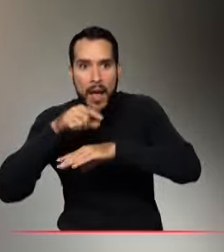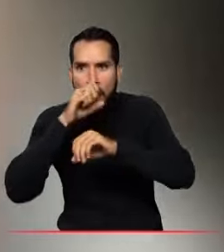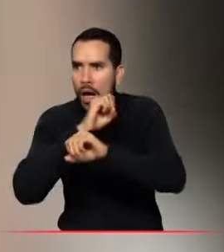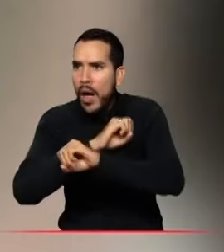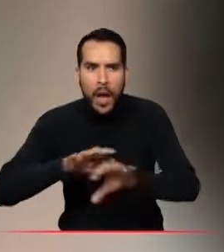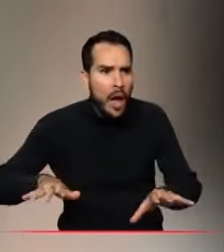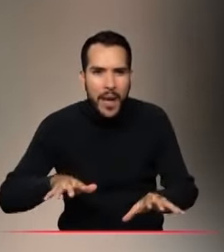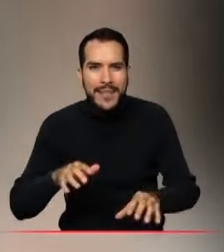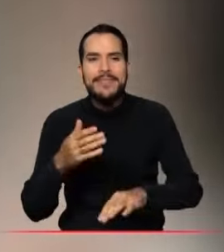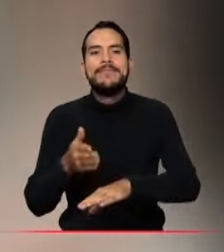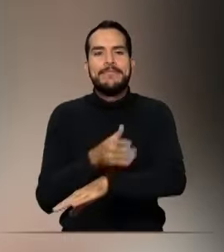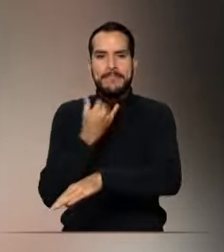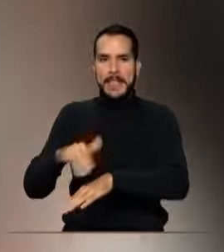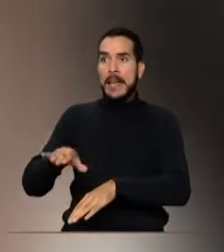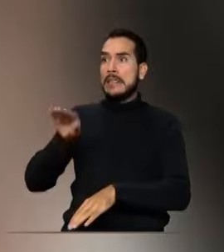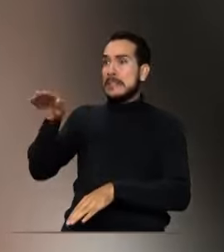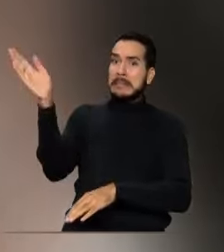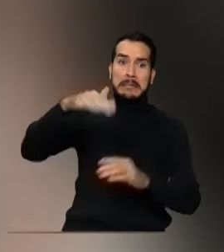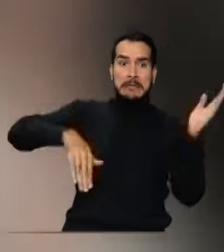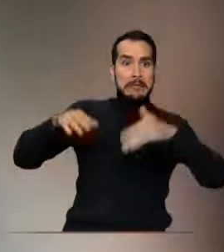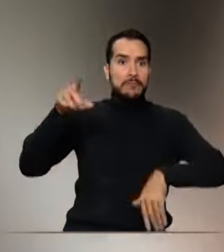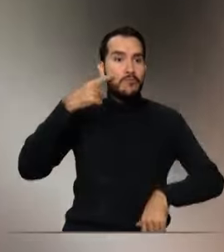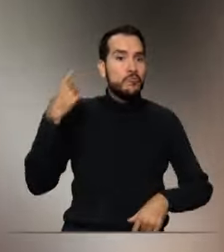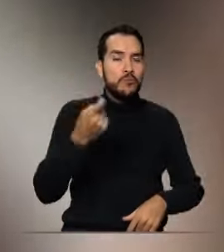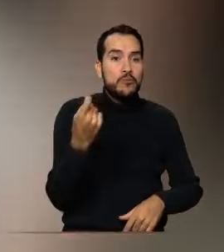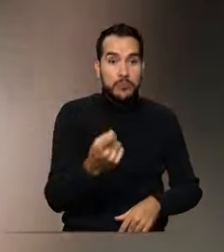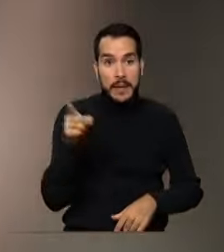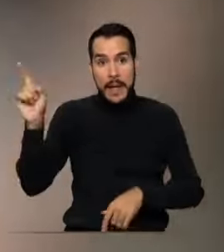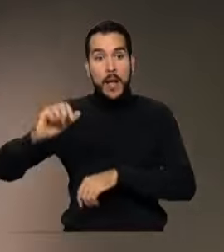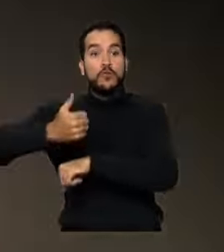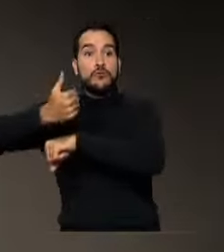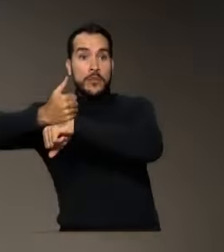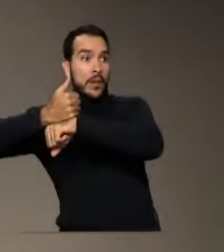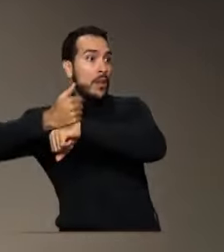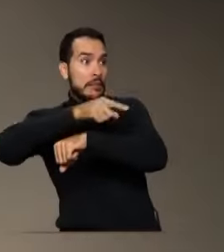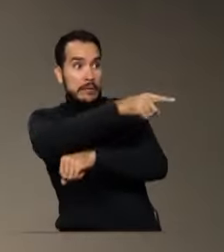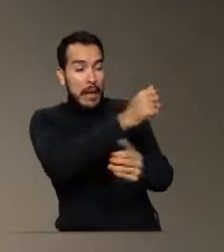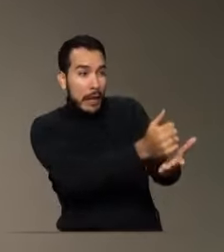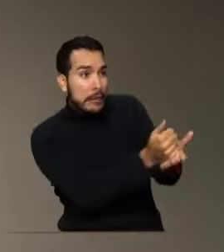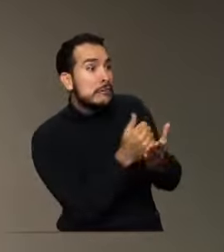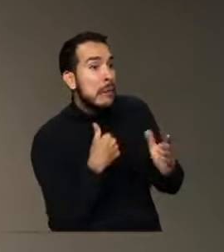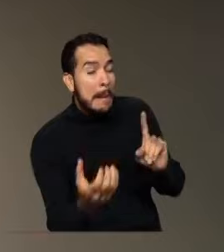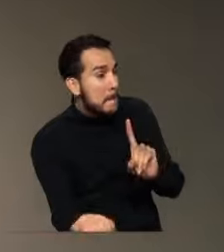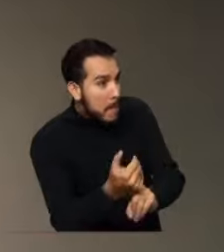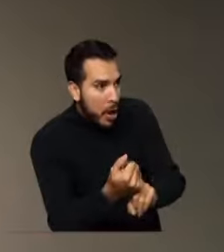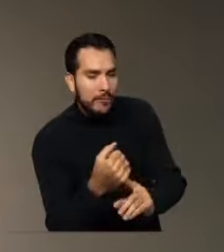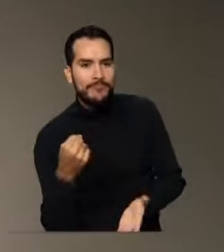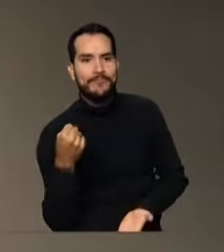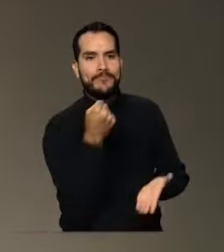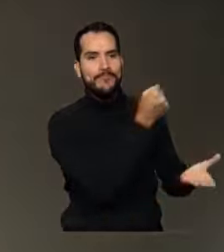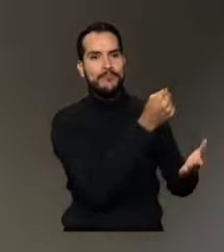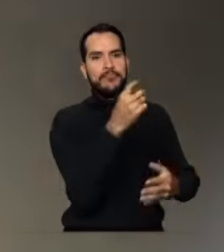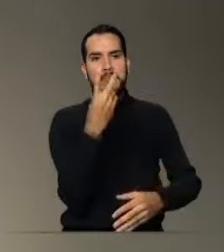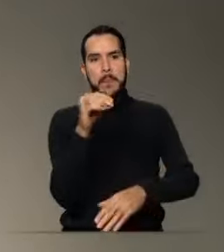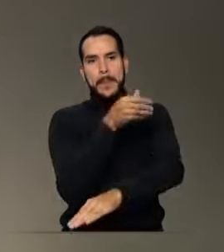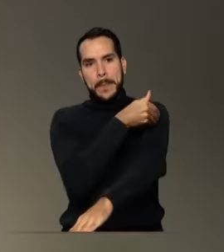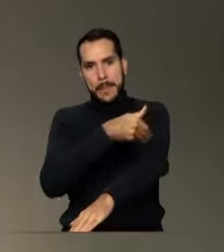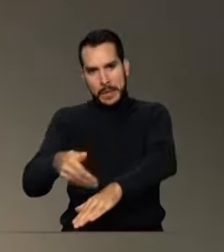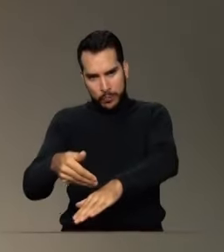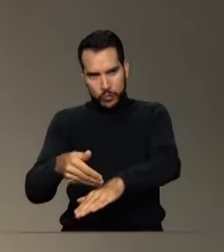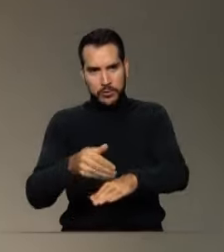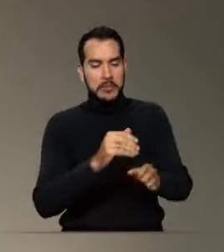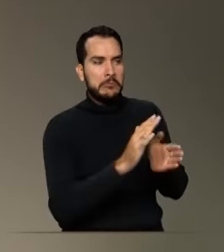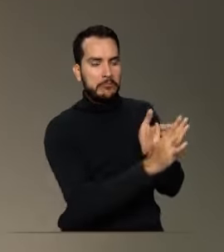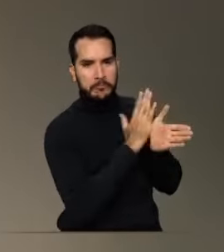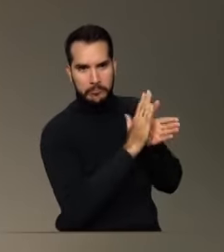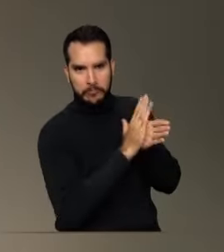de la niña. Las autoridades locales ofrecen hasta 20 millones de recompensa a quien proporcione información sobre el caso a través